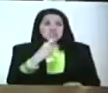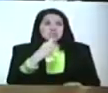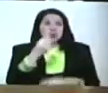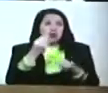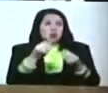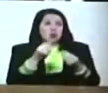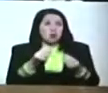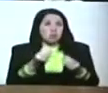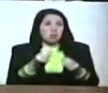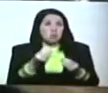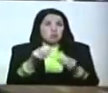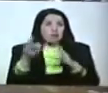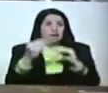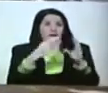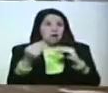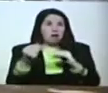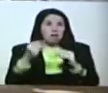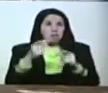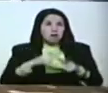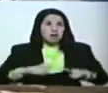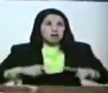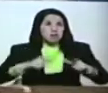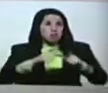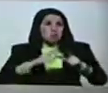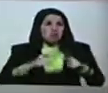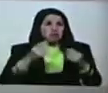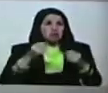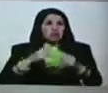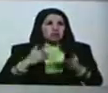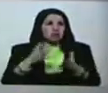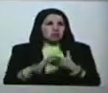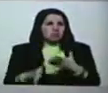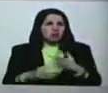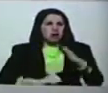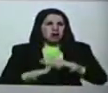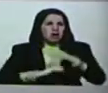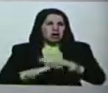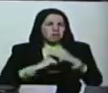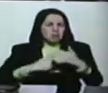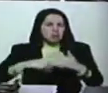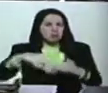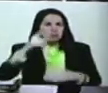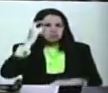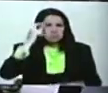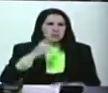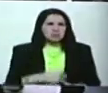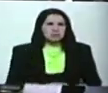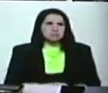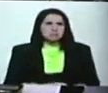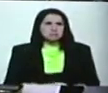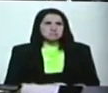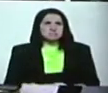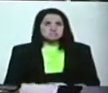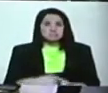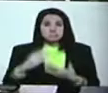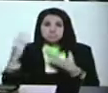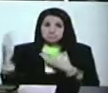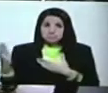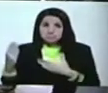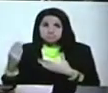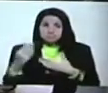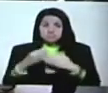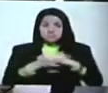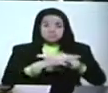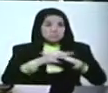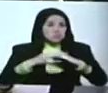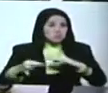una asamblea con vecinos de la zona y prometió todo el apoyo en los días por venir. Habitantes del municipio de Sucre aseguran que saldrán a